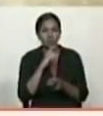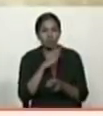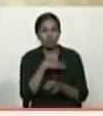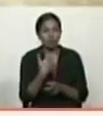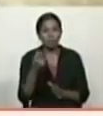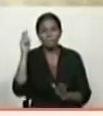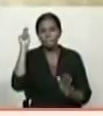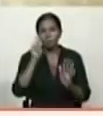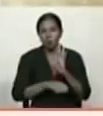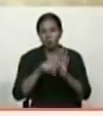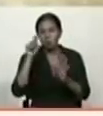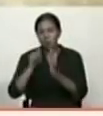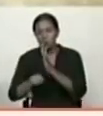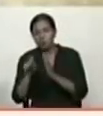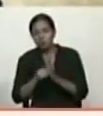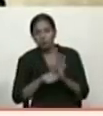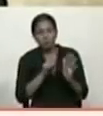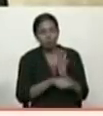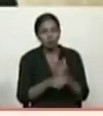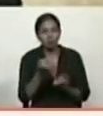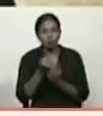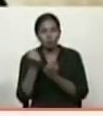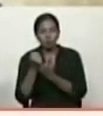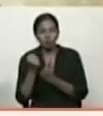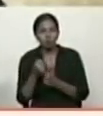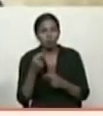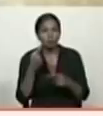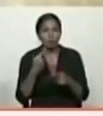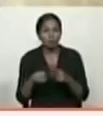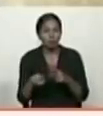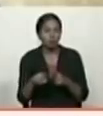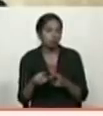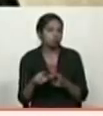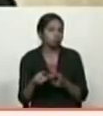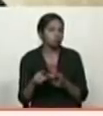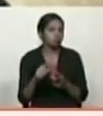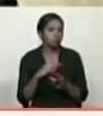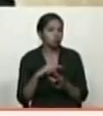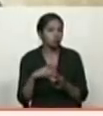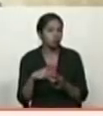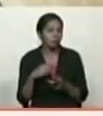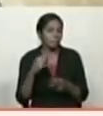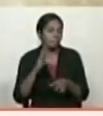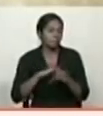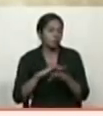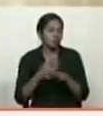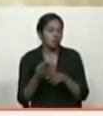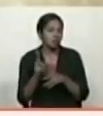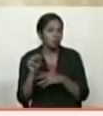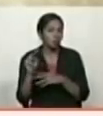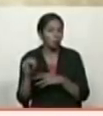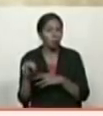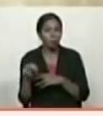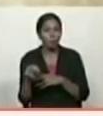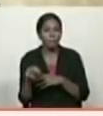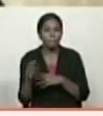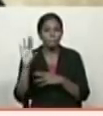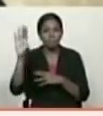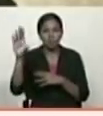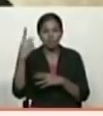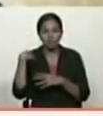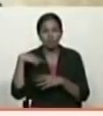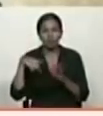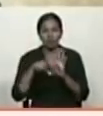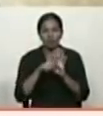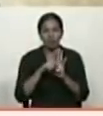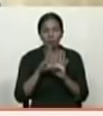bloquearnos la cooperación a partir de estas mal llamadas sanciones, porque ningún país tiene ni autoridad legal, ni mucho